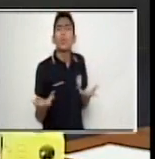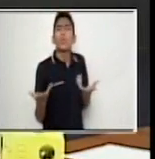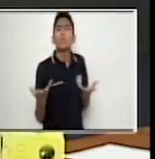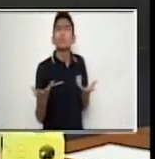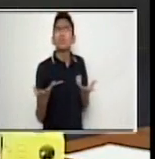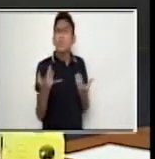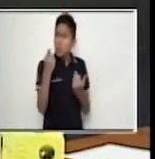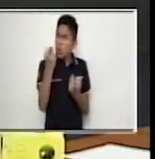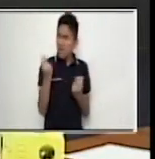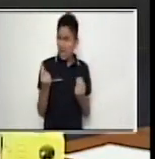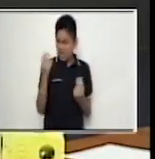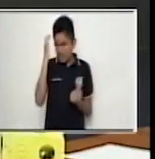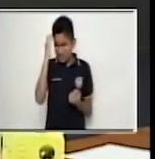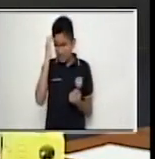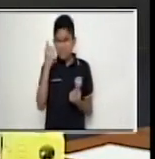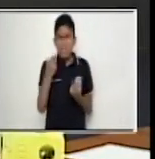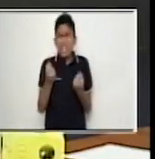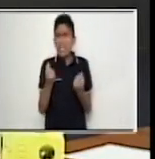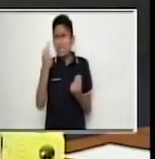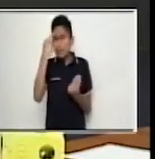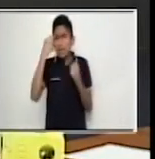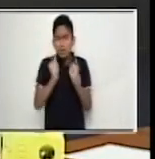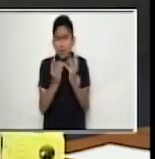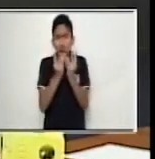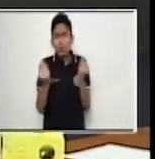¿Qué harías para resolver este problema?